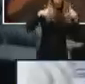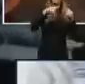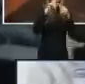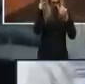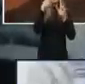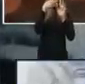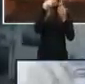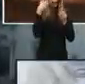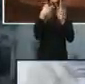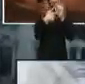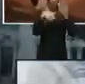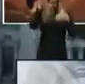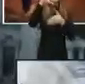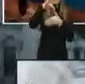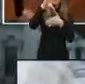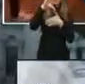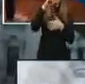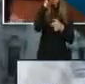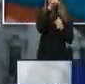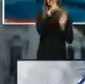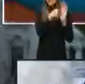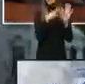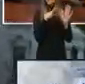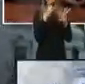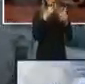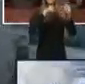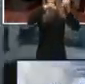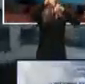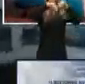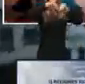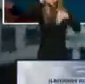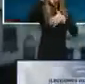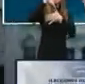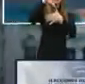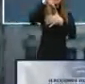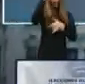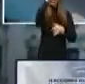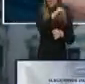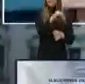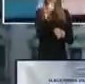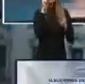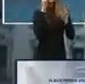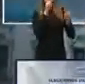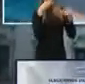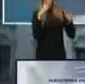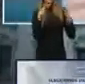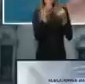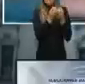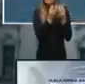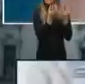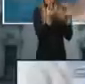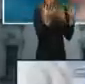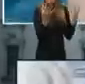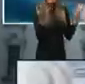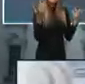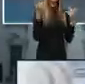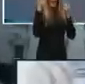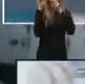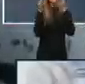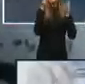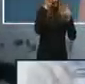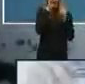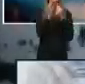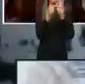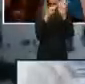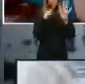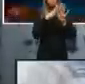Américas, allá sobre la Avenida de las Américas, se observa este movimiento que pues también tienen sus